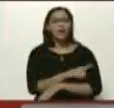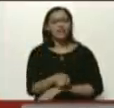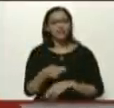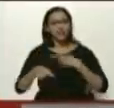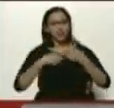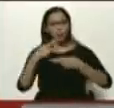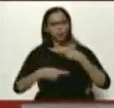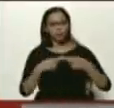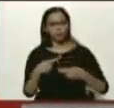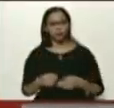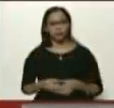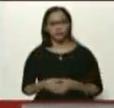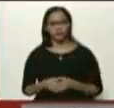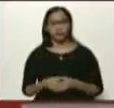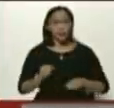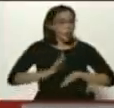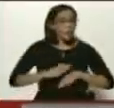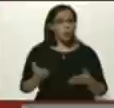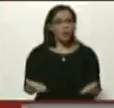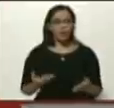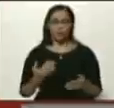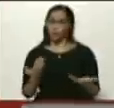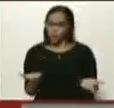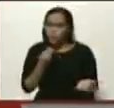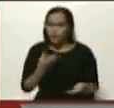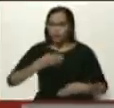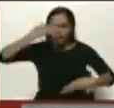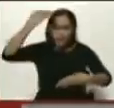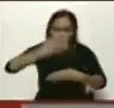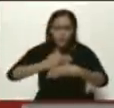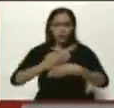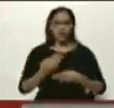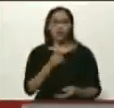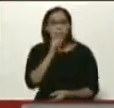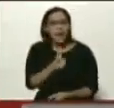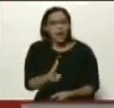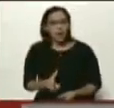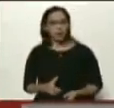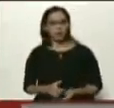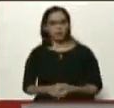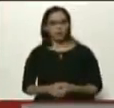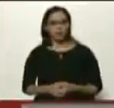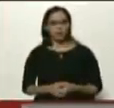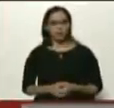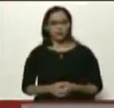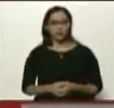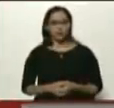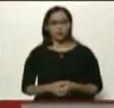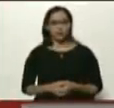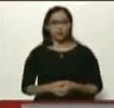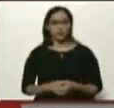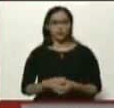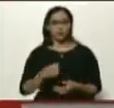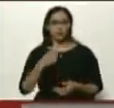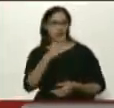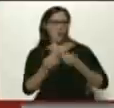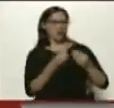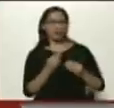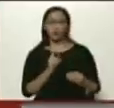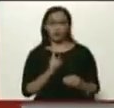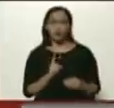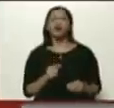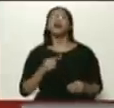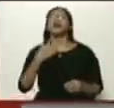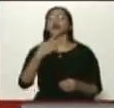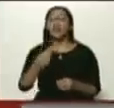Una obligación de la revolución. ¿Por qué? Porque el bloqueo es perverso. No es caer en el chantaje de no hacerlo. No, no, lo que no hay que